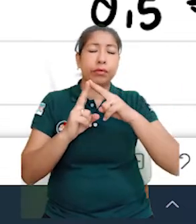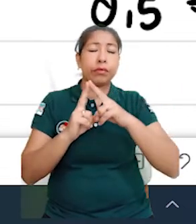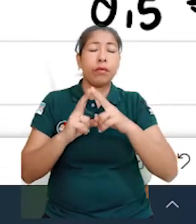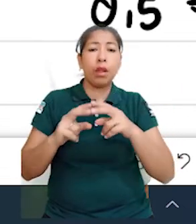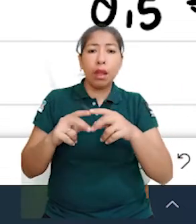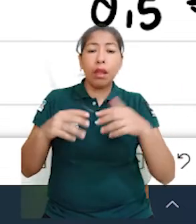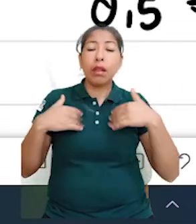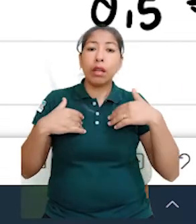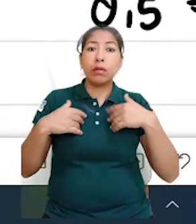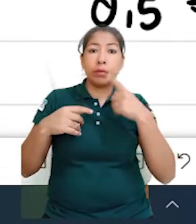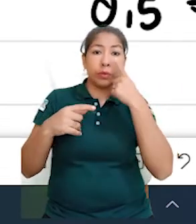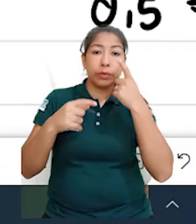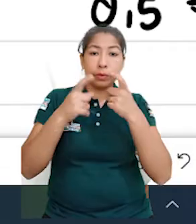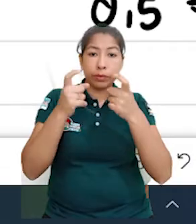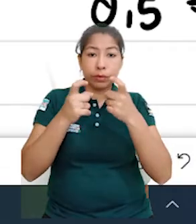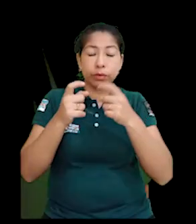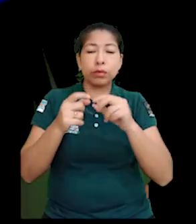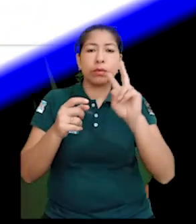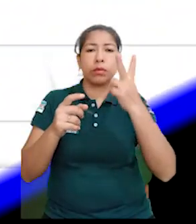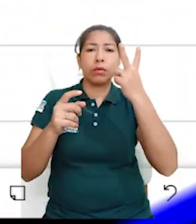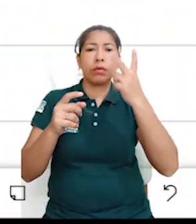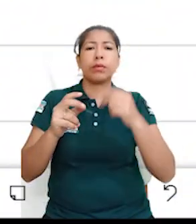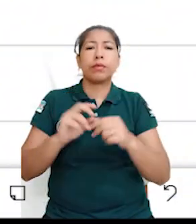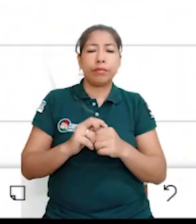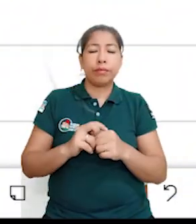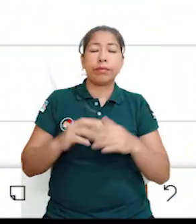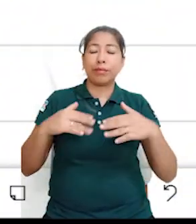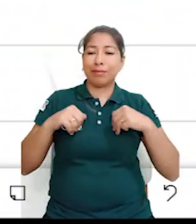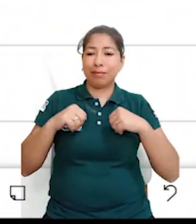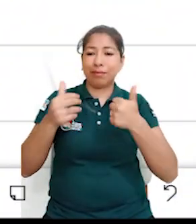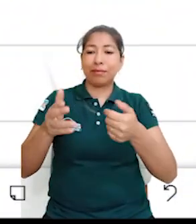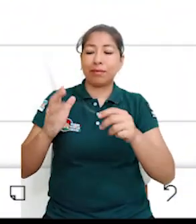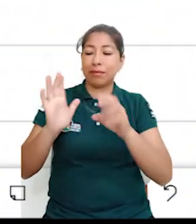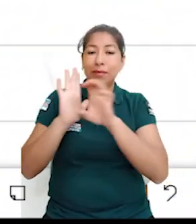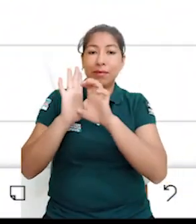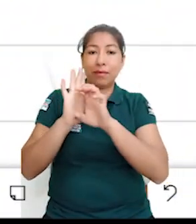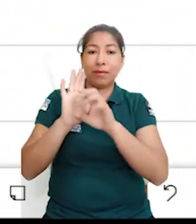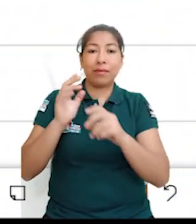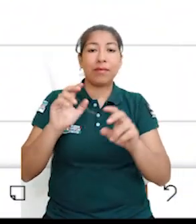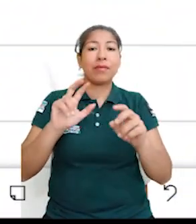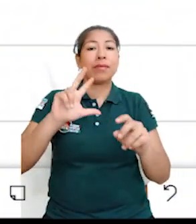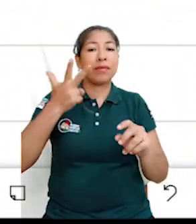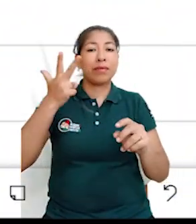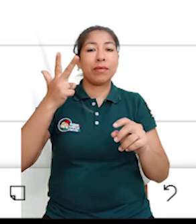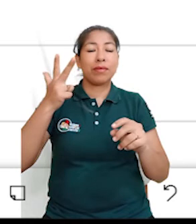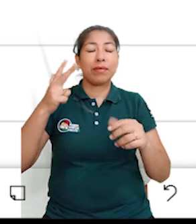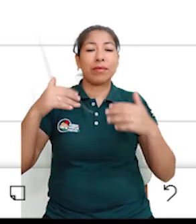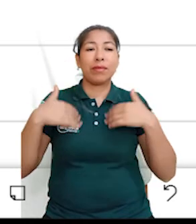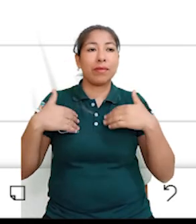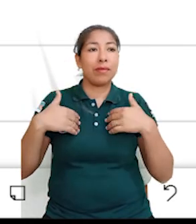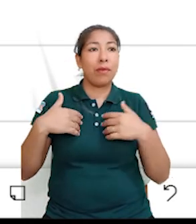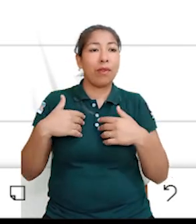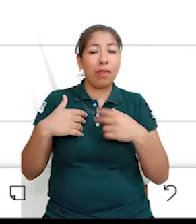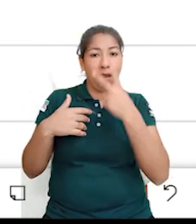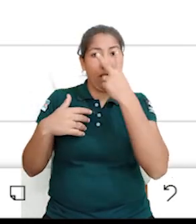ver cuál cumple la igualdad y cuál no. Vamos con el ejemplo número 3. Tenemos una ecuación con